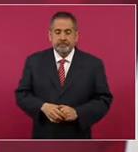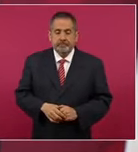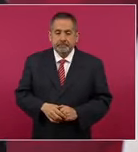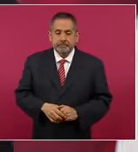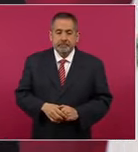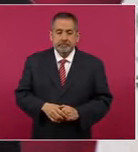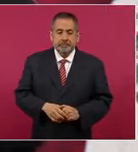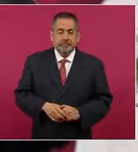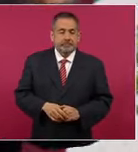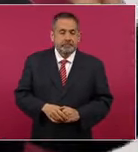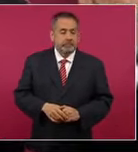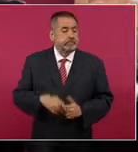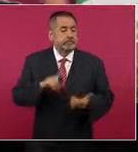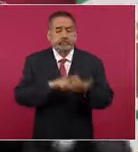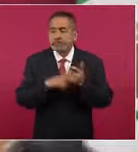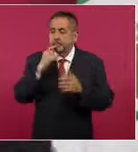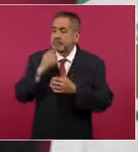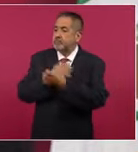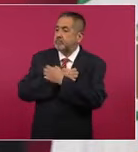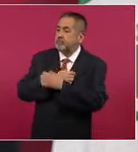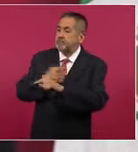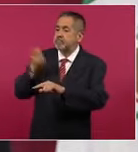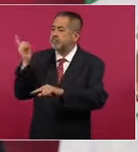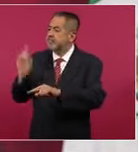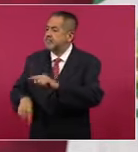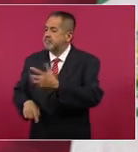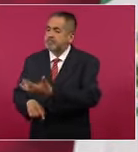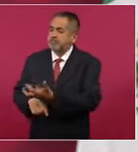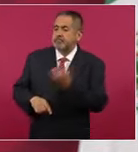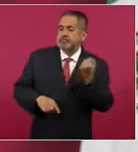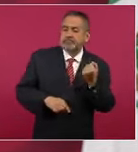A favor de la privatización de la educación,